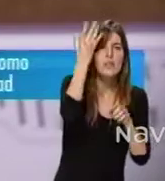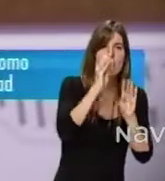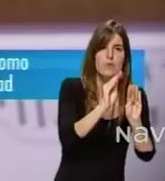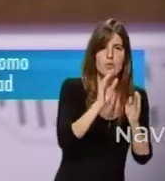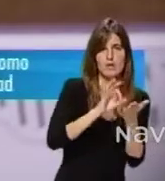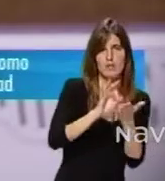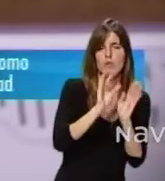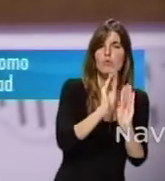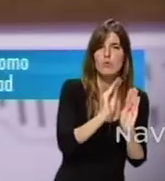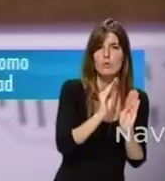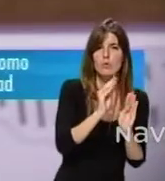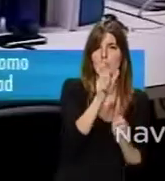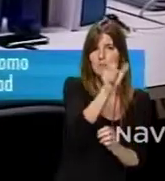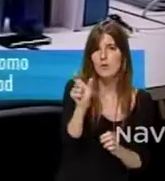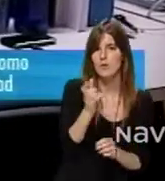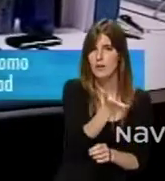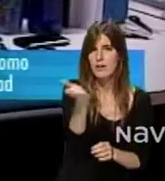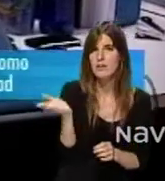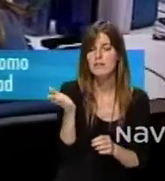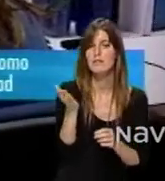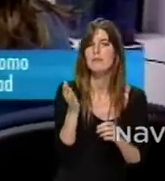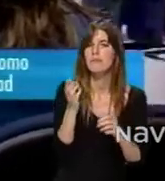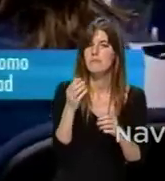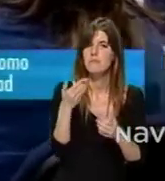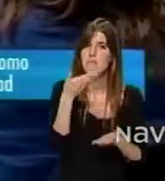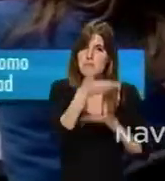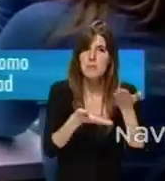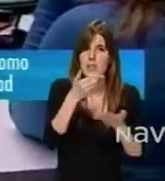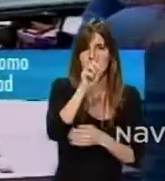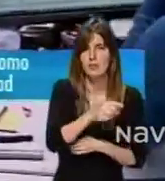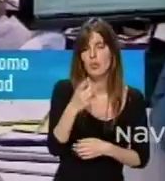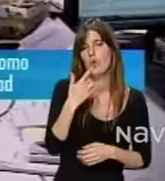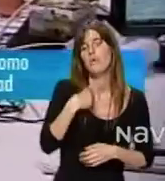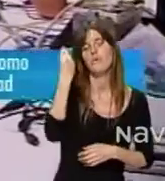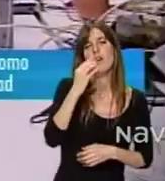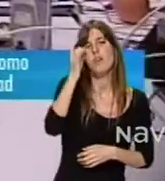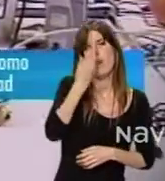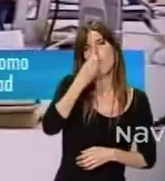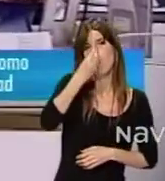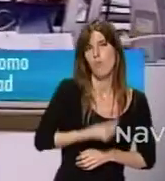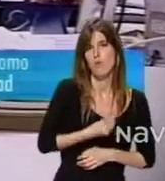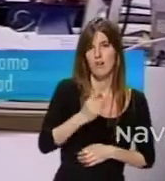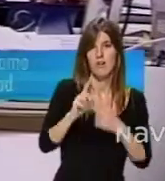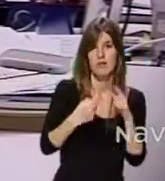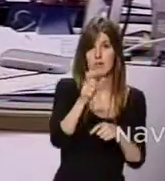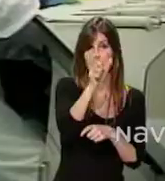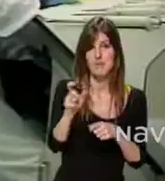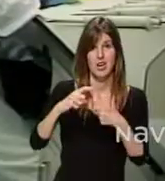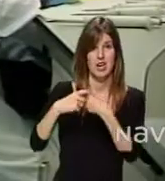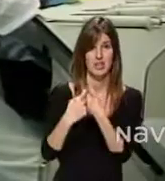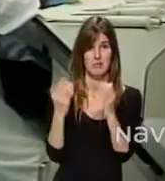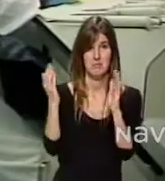o producto que quiere ofrecer. Es decir, que existe un problema al que darle una solución, porque por mucho que nos parezca a nosotros que nuestra idea es muy bonita y tiene